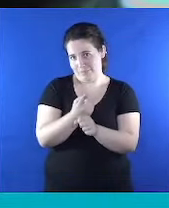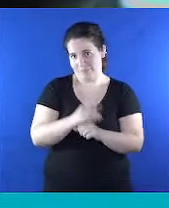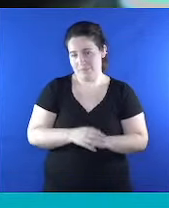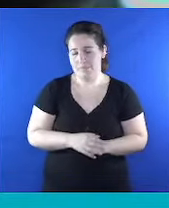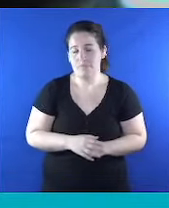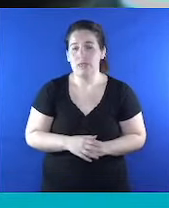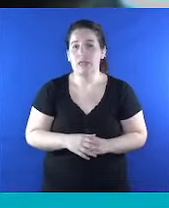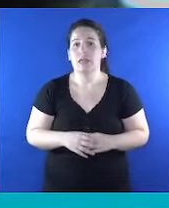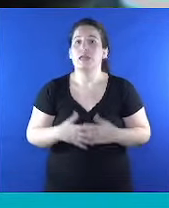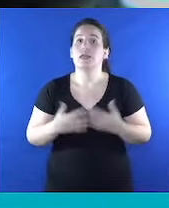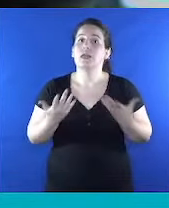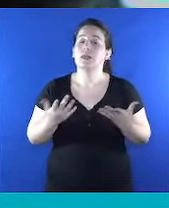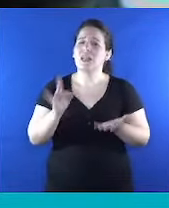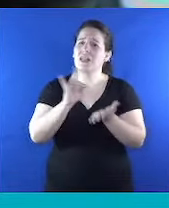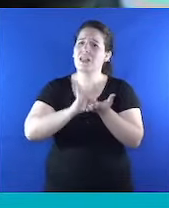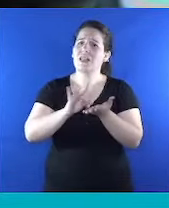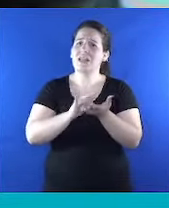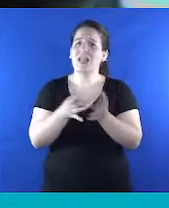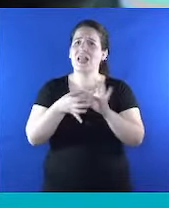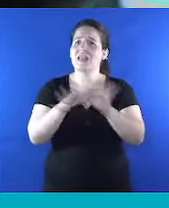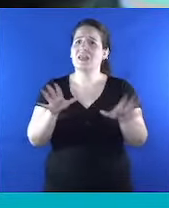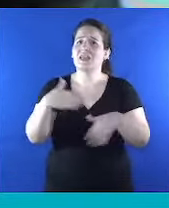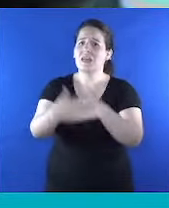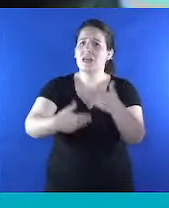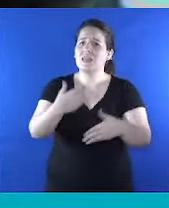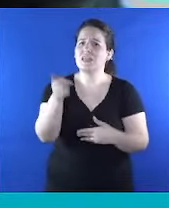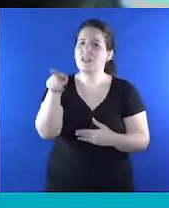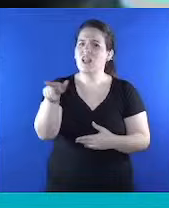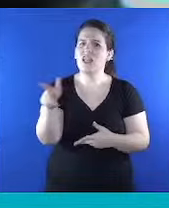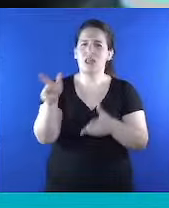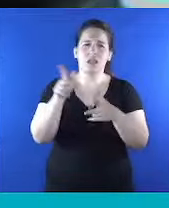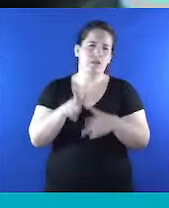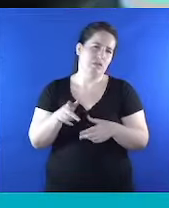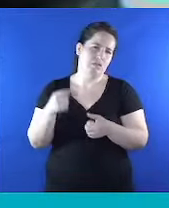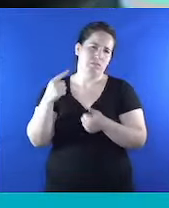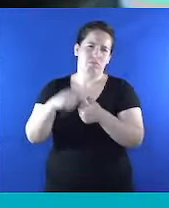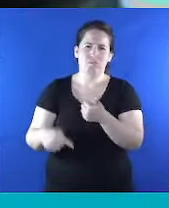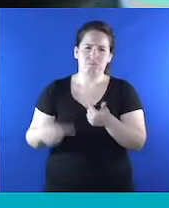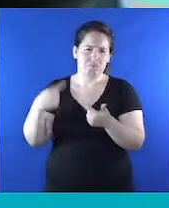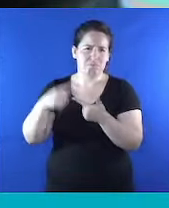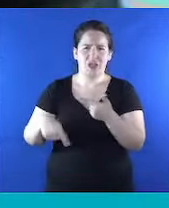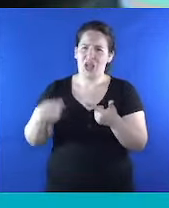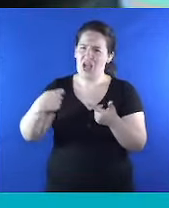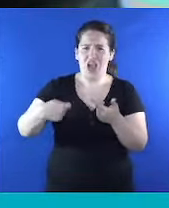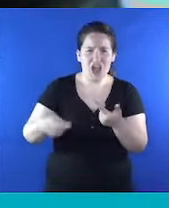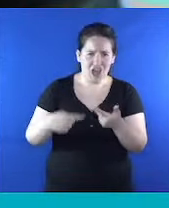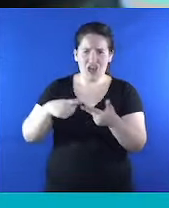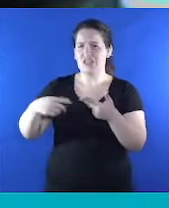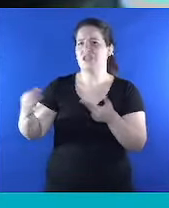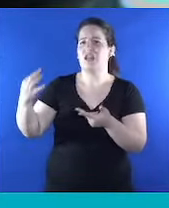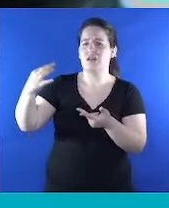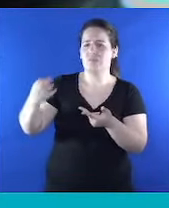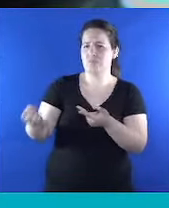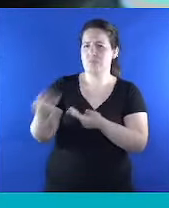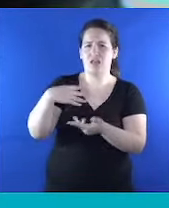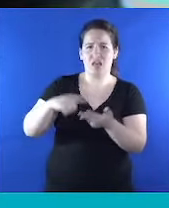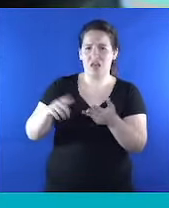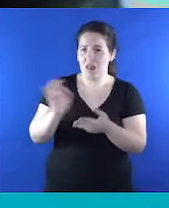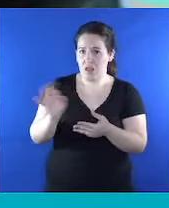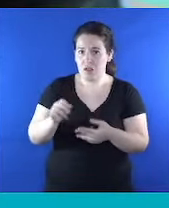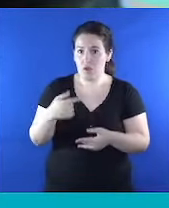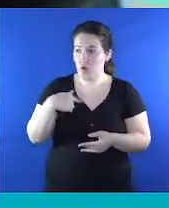ahí el diputado de la libertad planteó un montón de auditorías y de gastos y de no transferencia hoy